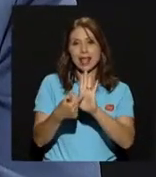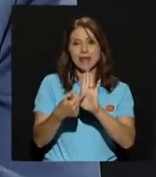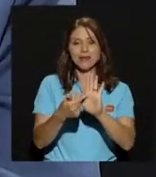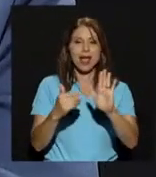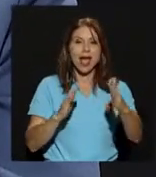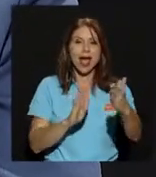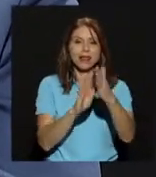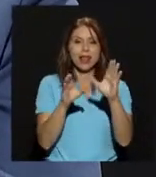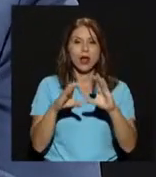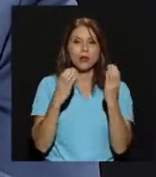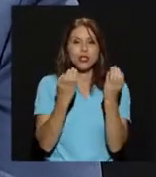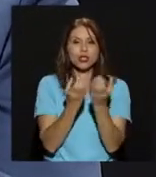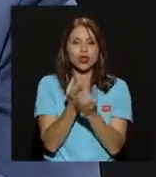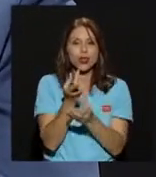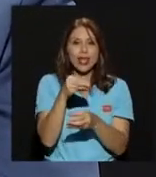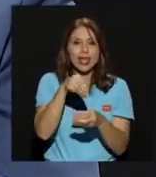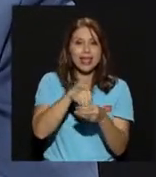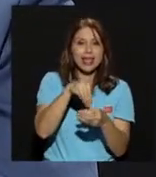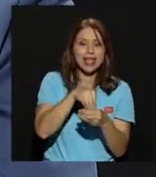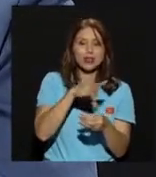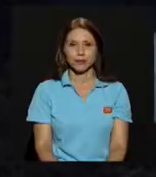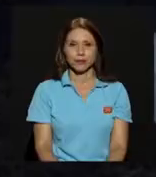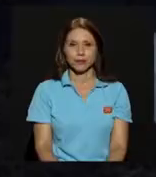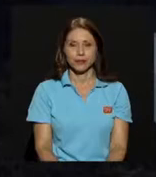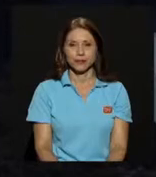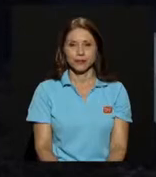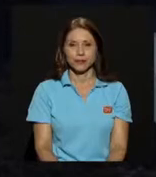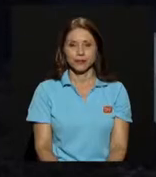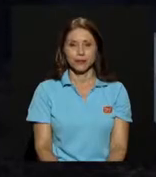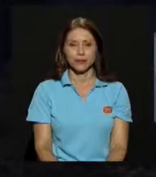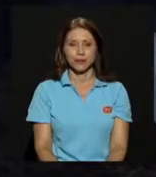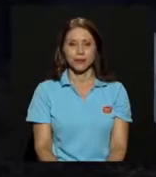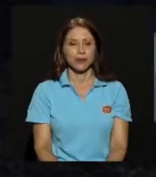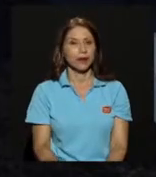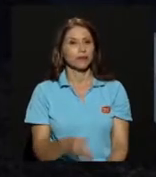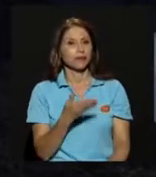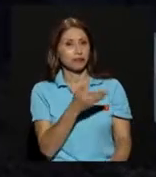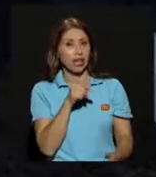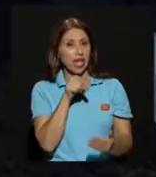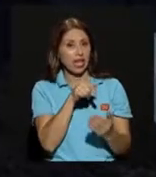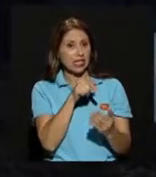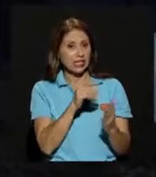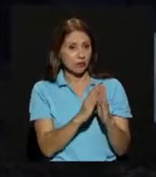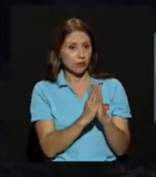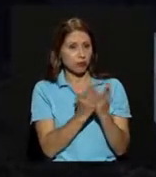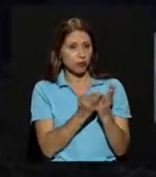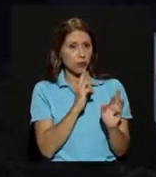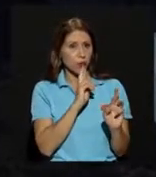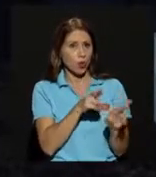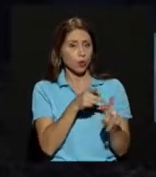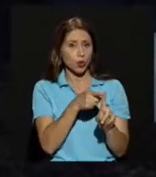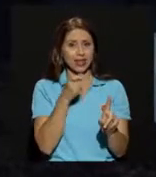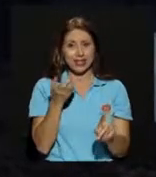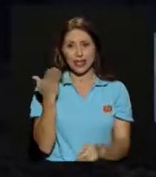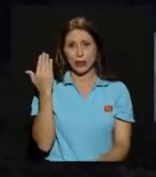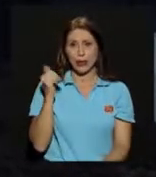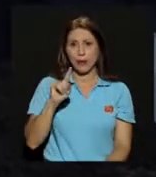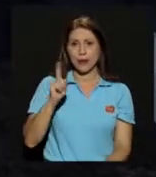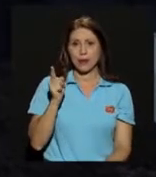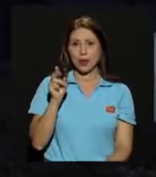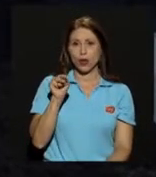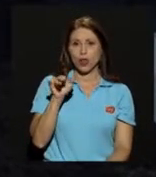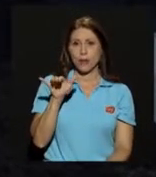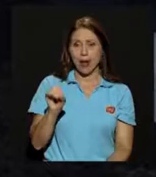gasto el pasado 9 de junio señora contralora este producto que desde el primero de mayo fue presentado al